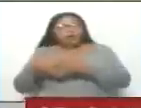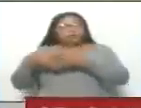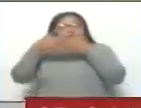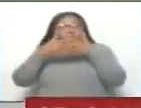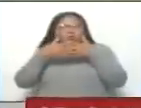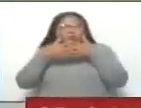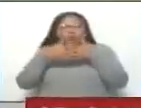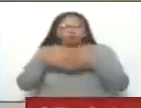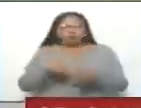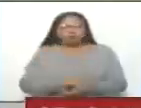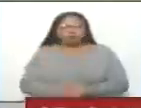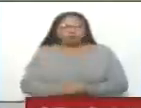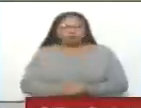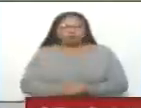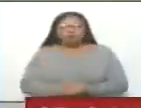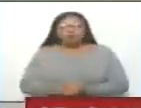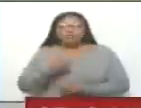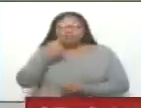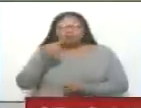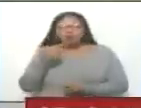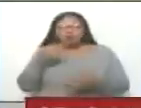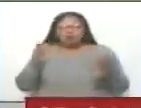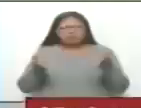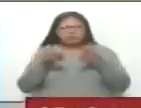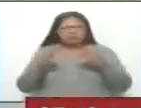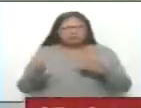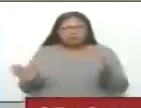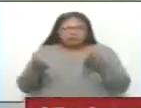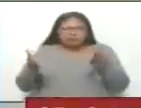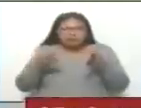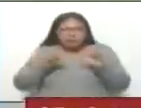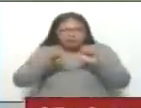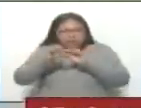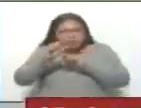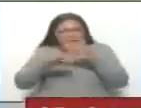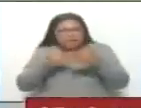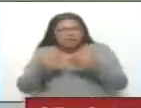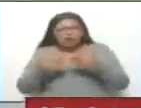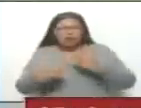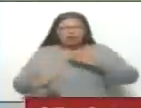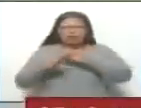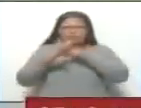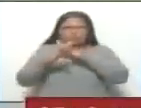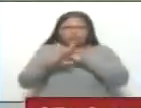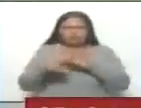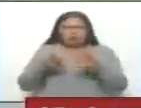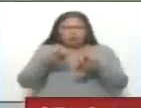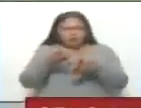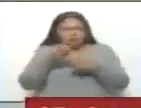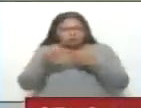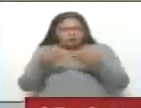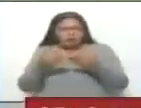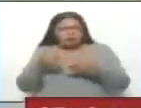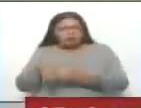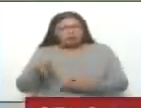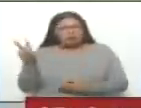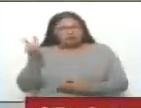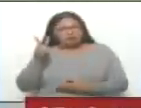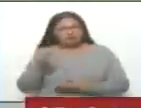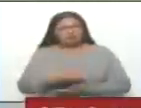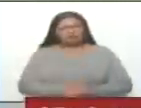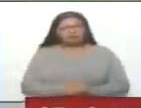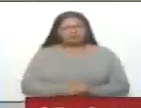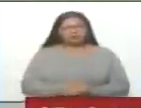gobierno norteamericano, declaró que insiste en las sanciones contra Venezuela. O sea, si los ingresos del Estado venezolano